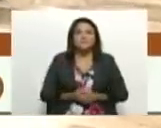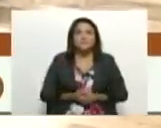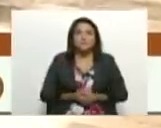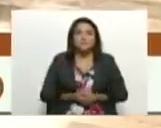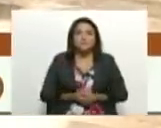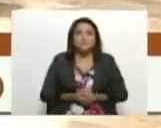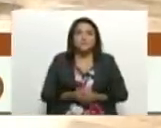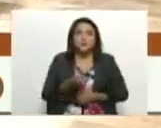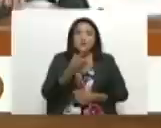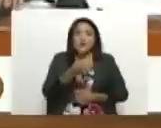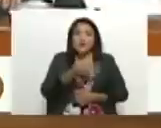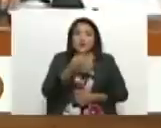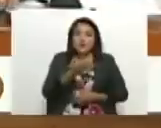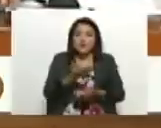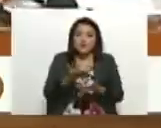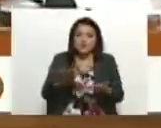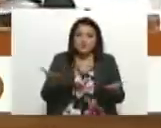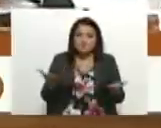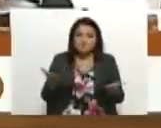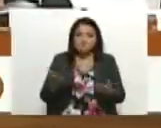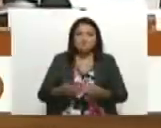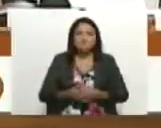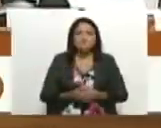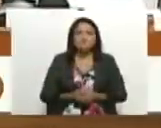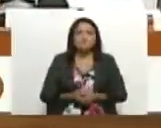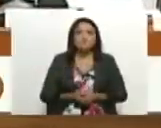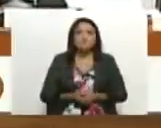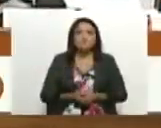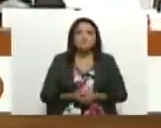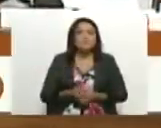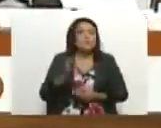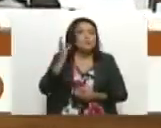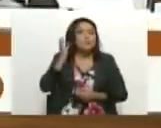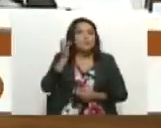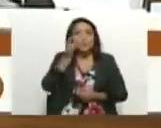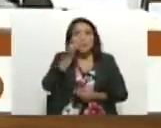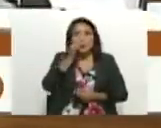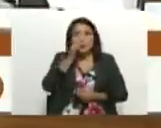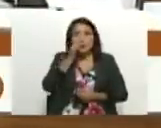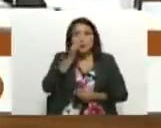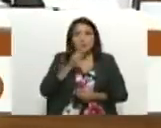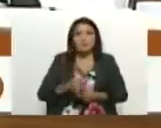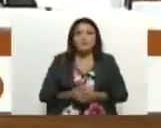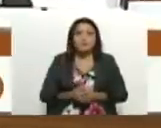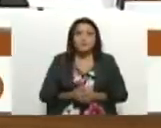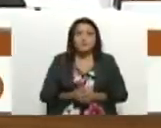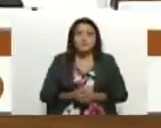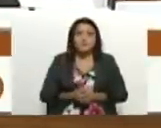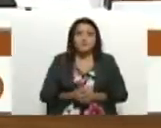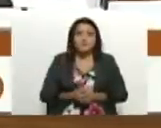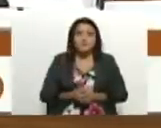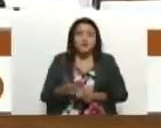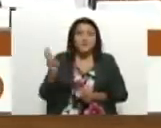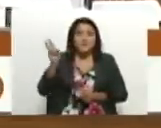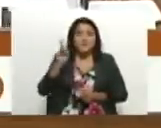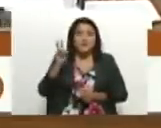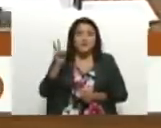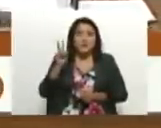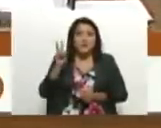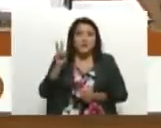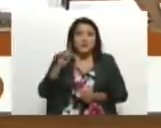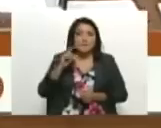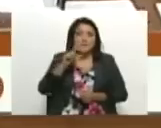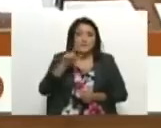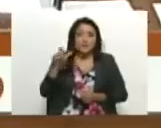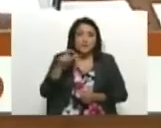Muy buenas tardes ya a todas y a todos quienes en todo el territorio nacional